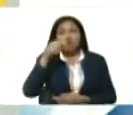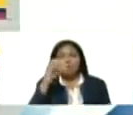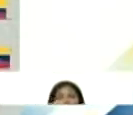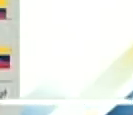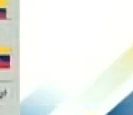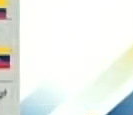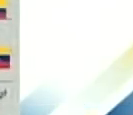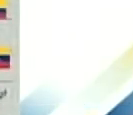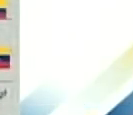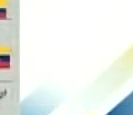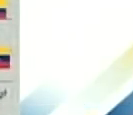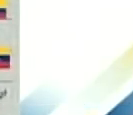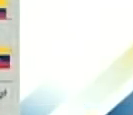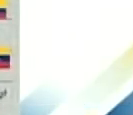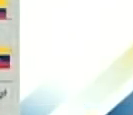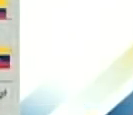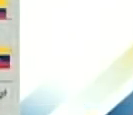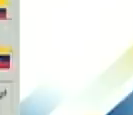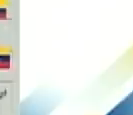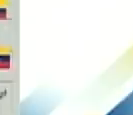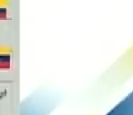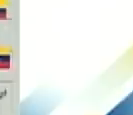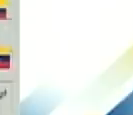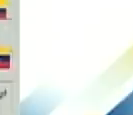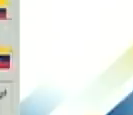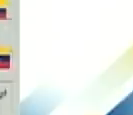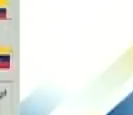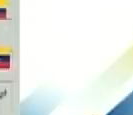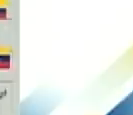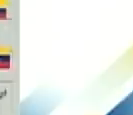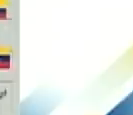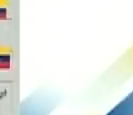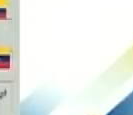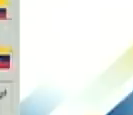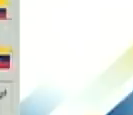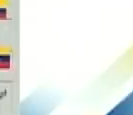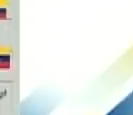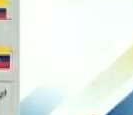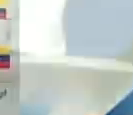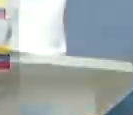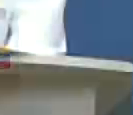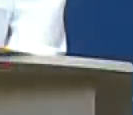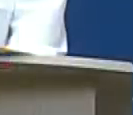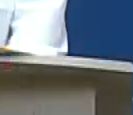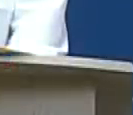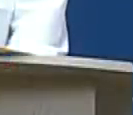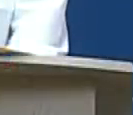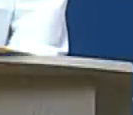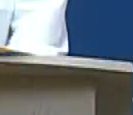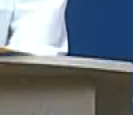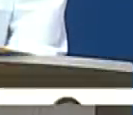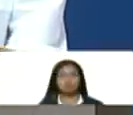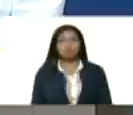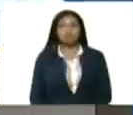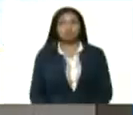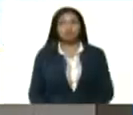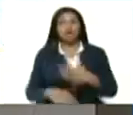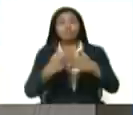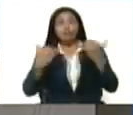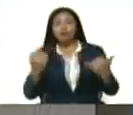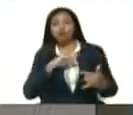100.000 habitantes. Así que, hasta los momentos, nosotros tenemos que